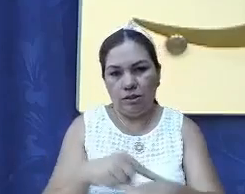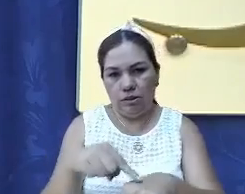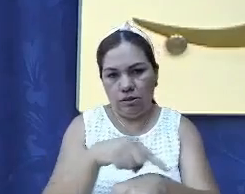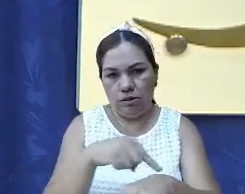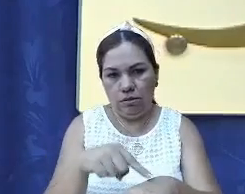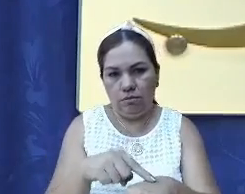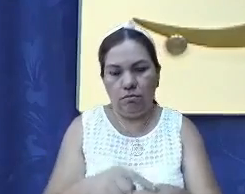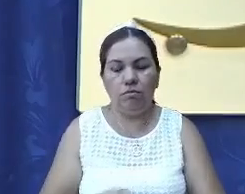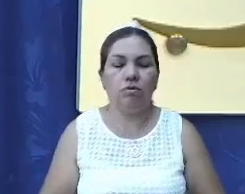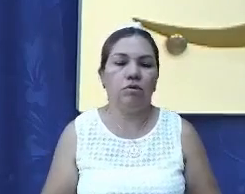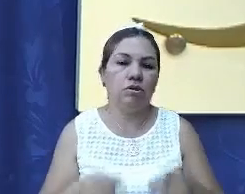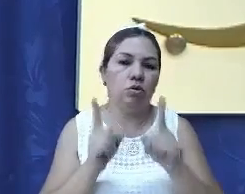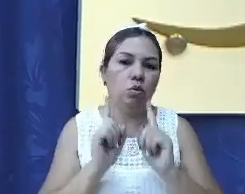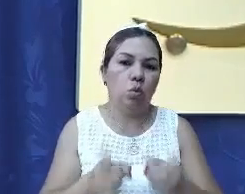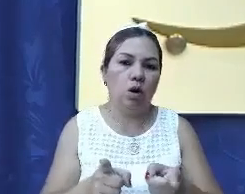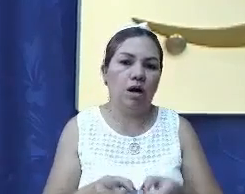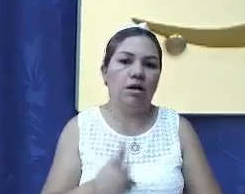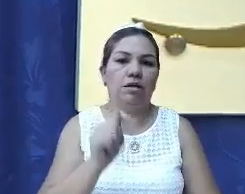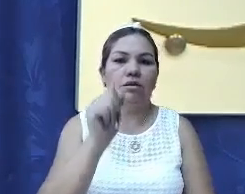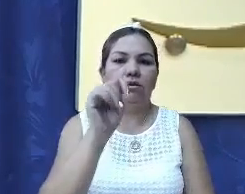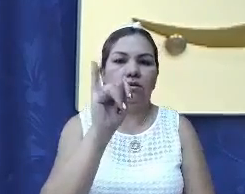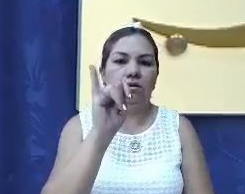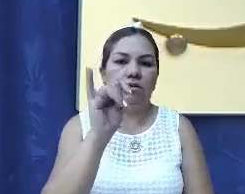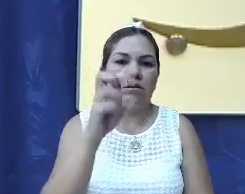Si leemos el libro de Mateo 24,